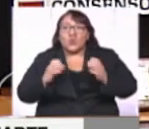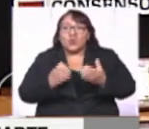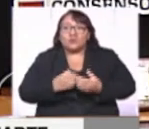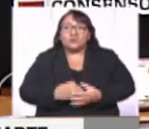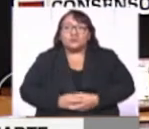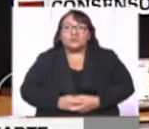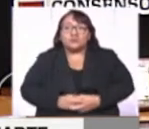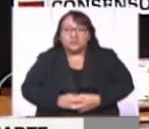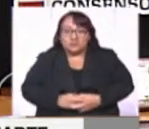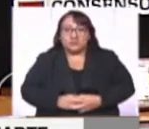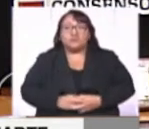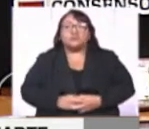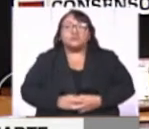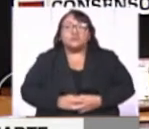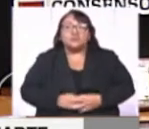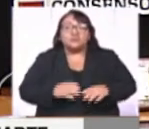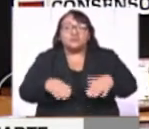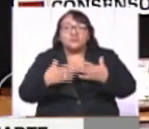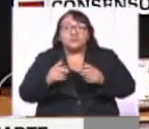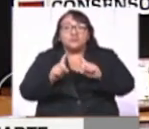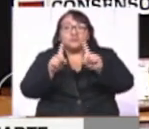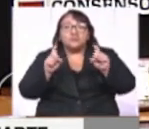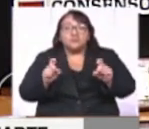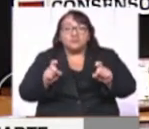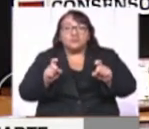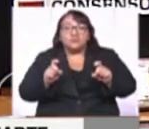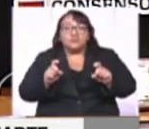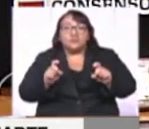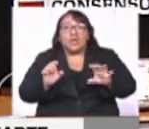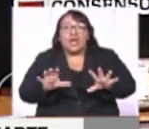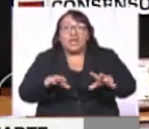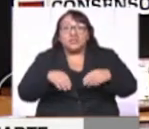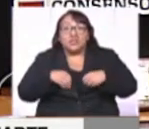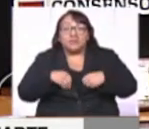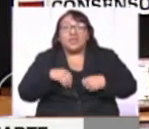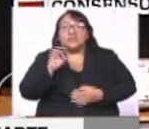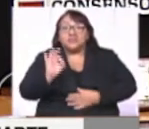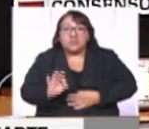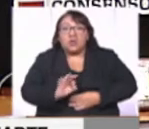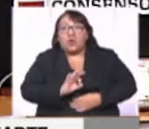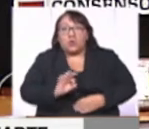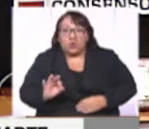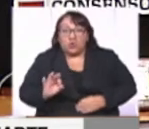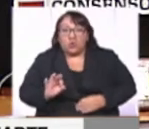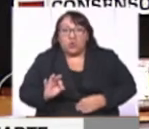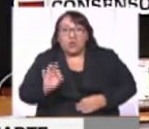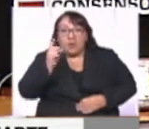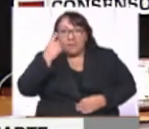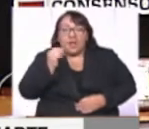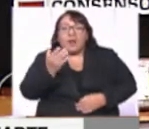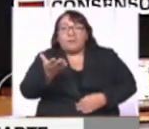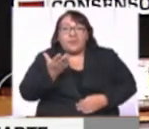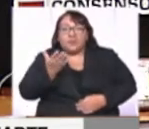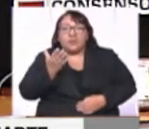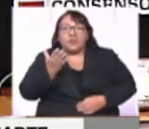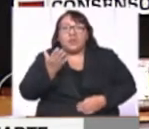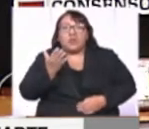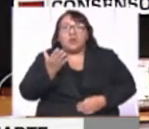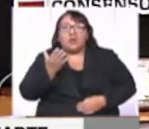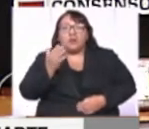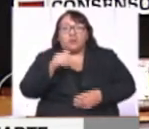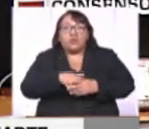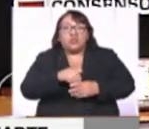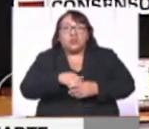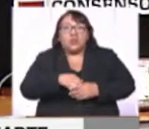de la República, se va a consultar la admisión de la moción del pedido de vacancia de la Presidencia de la